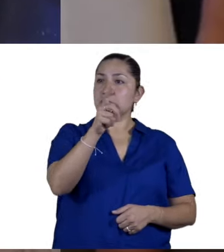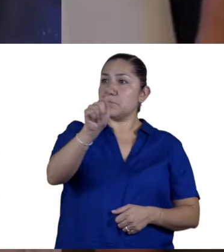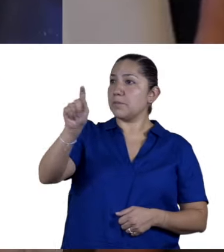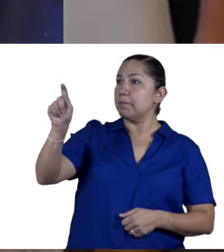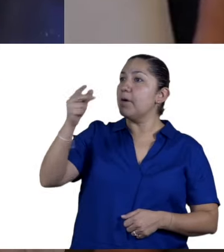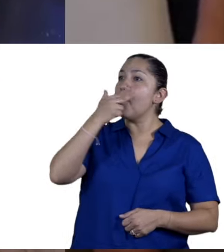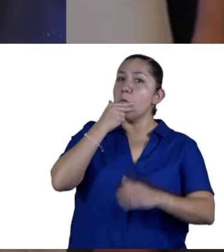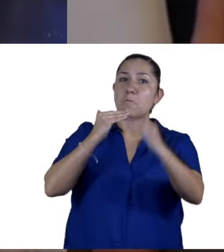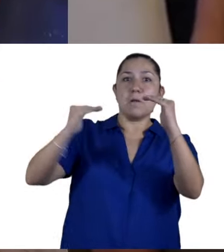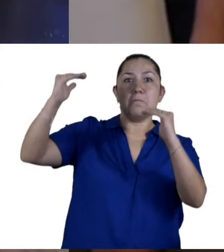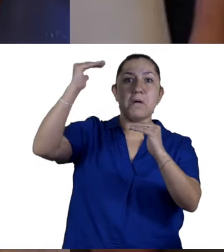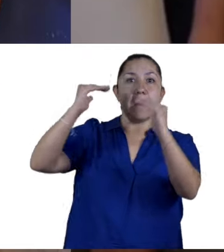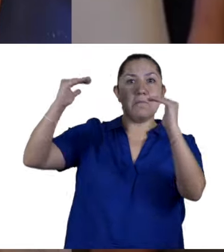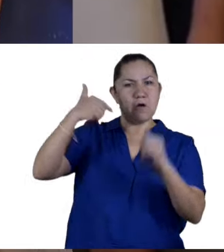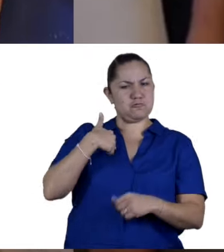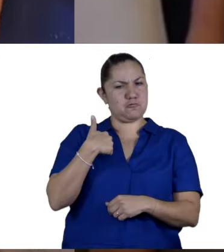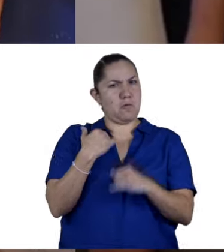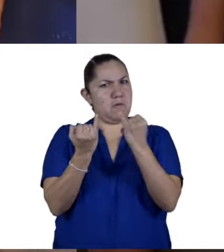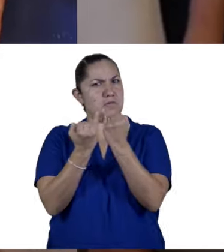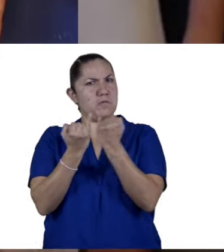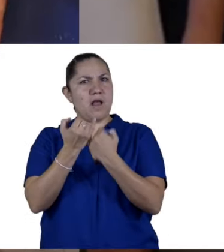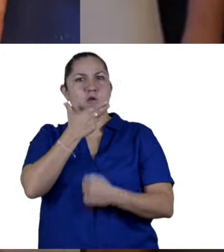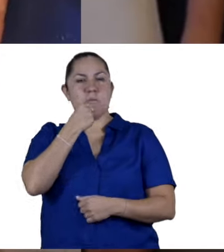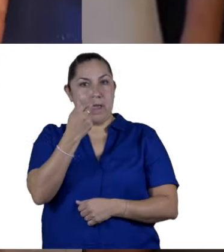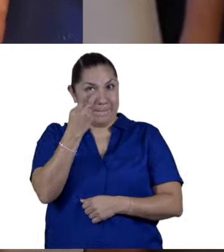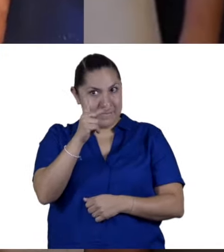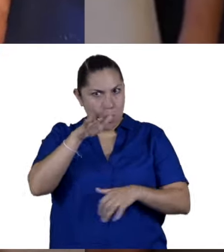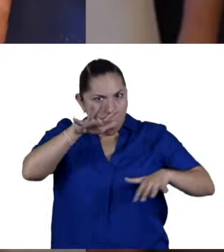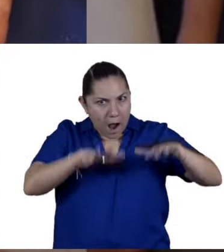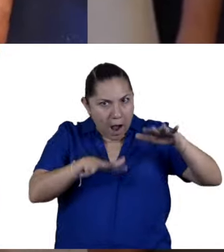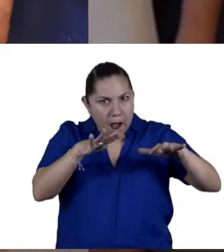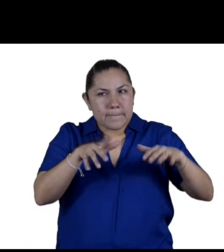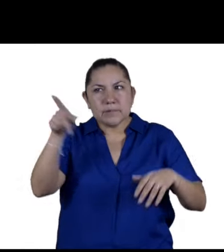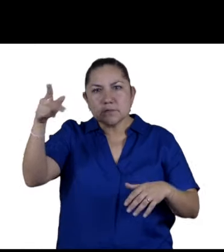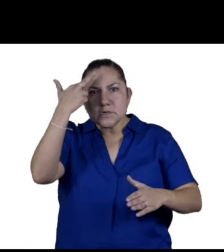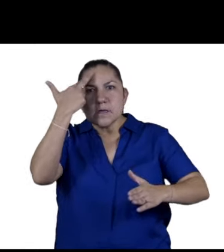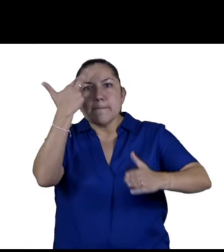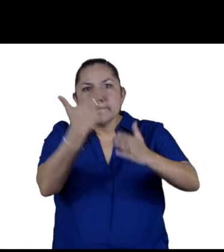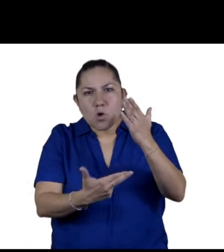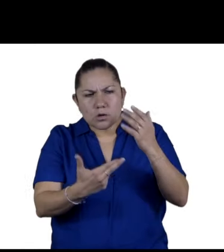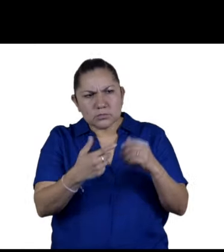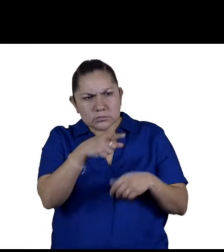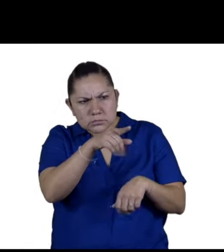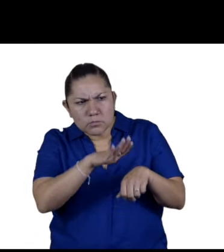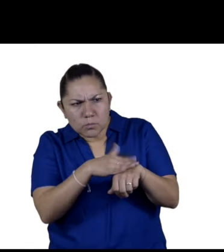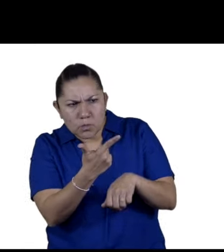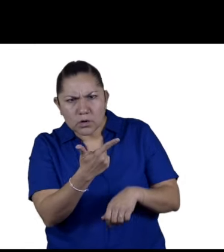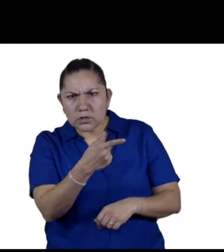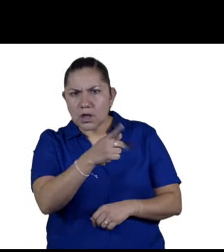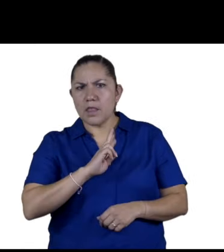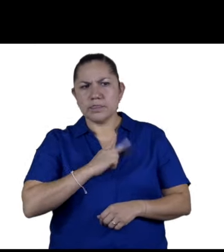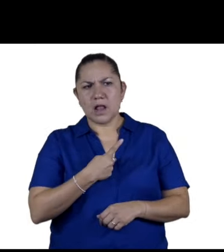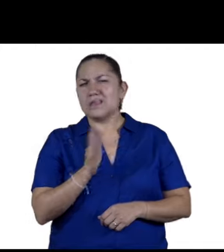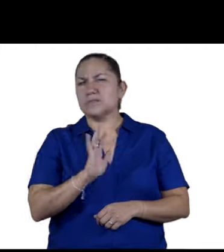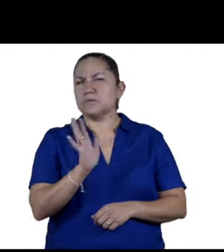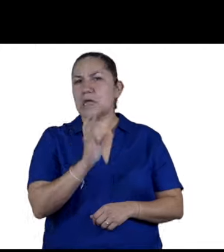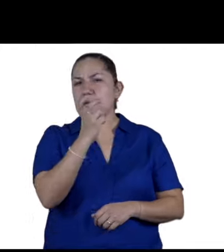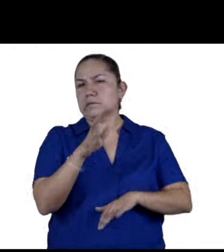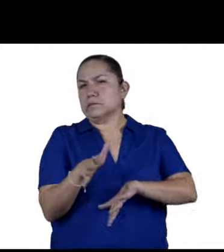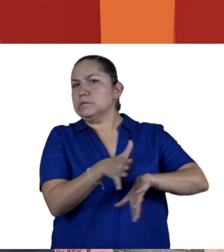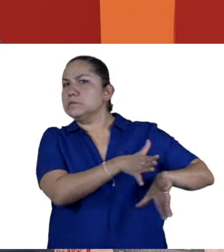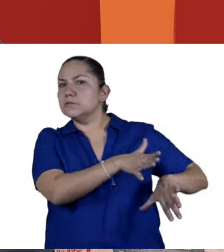desapercibidos, también provoca que las violencias específicas que vivimos no se les haga caso, se hacen menos.